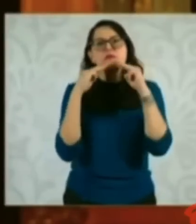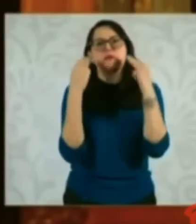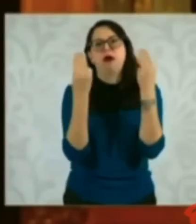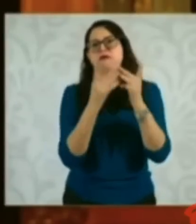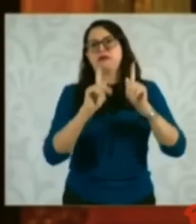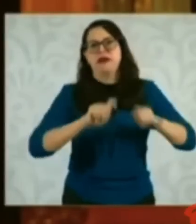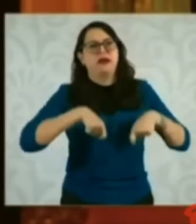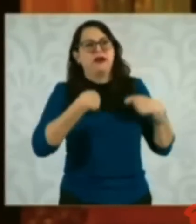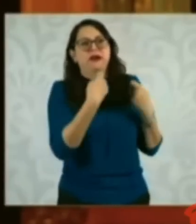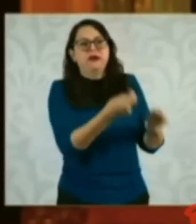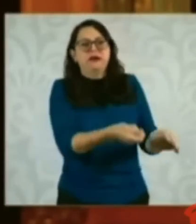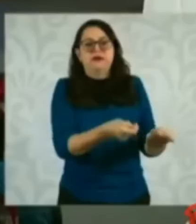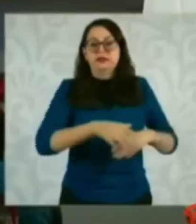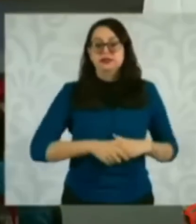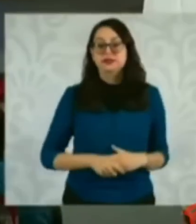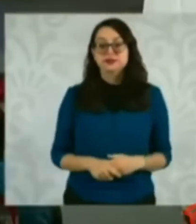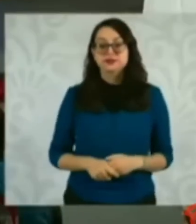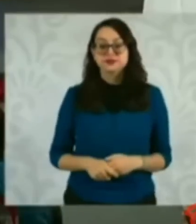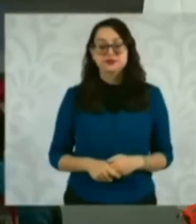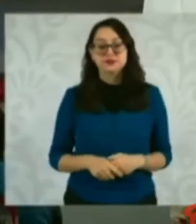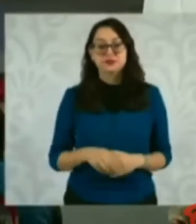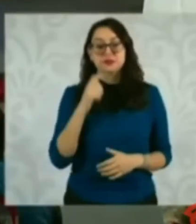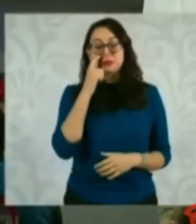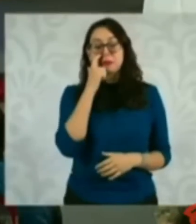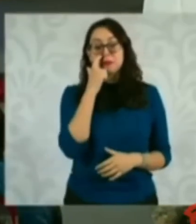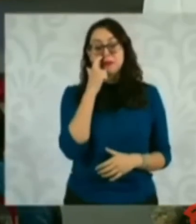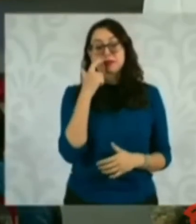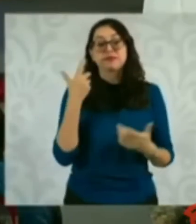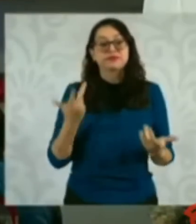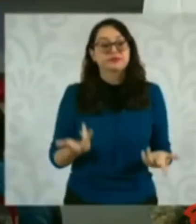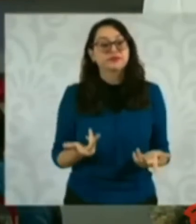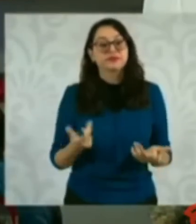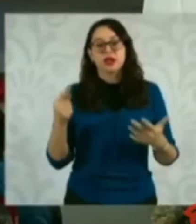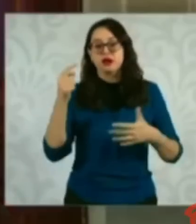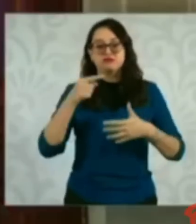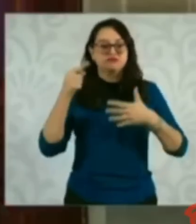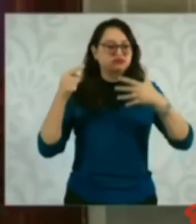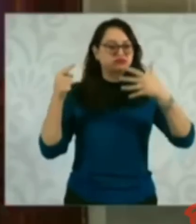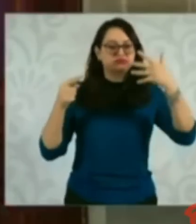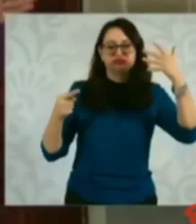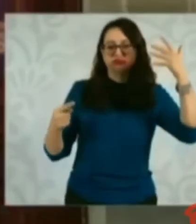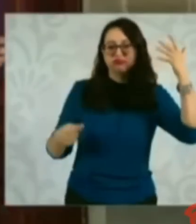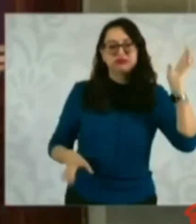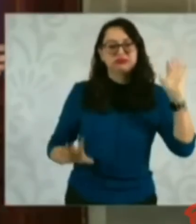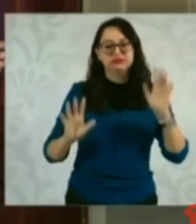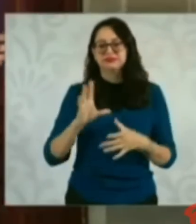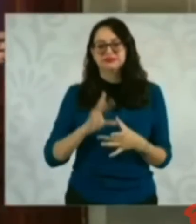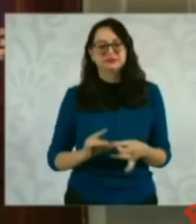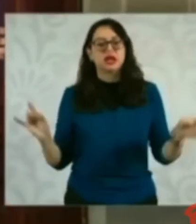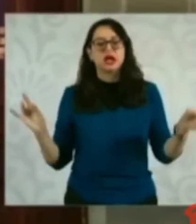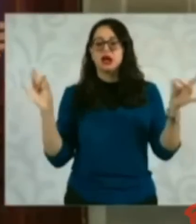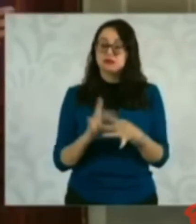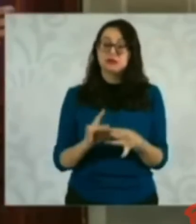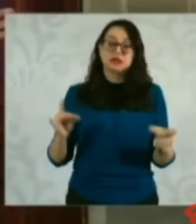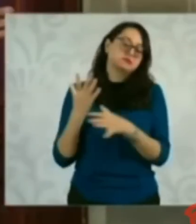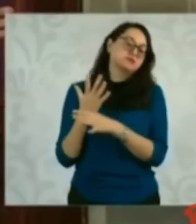Enfrentamos un enemigo poderoso que busca la captura del Estado, etcétera, etcétera. Adelante.